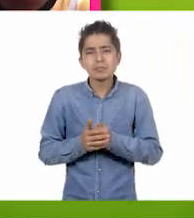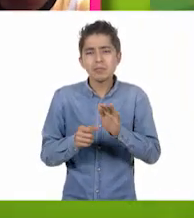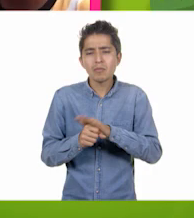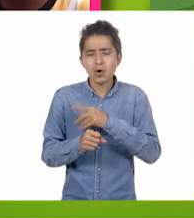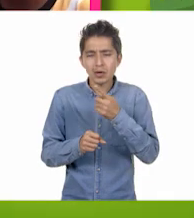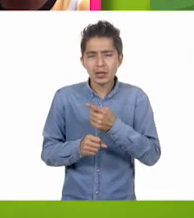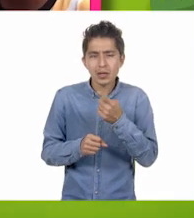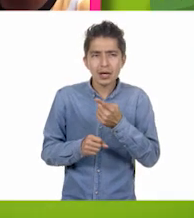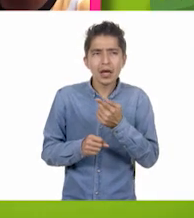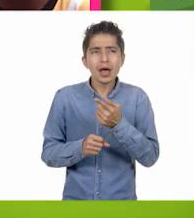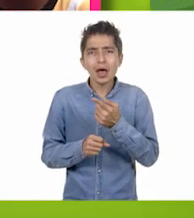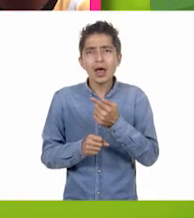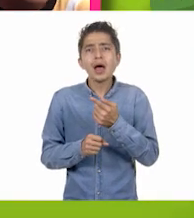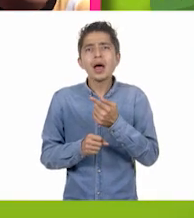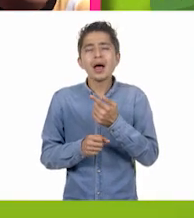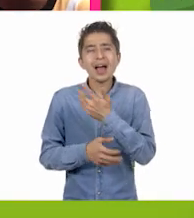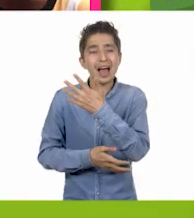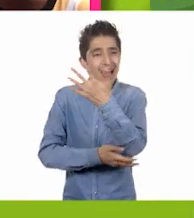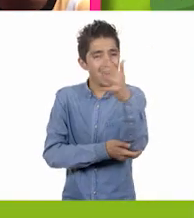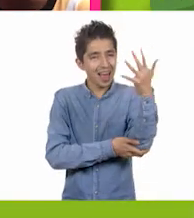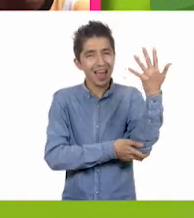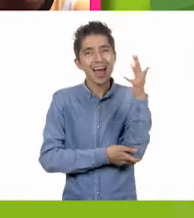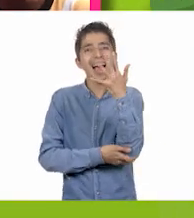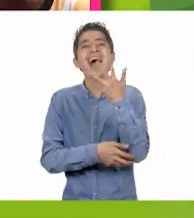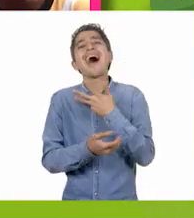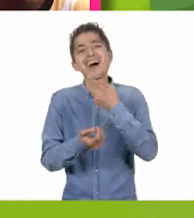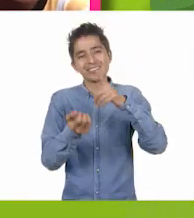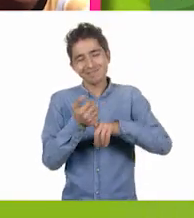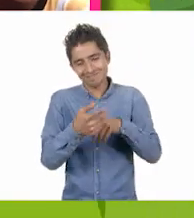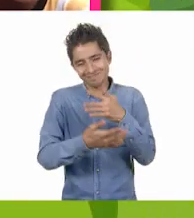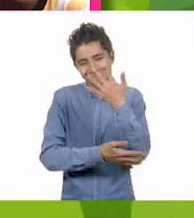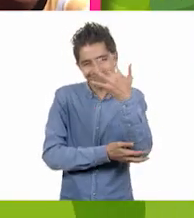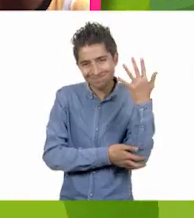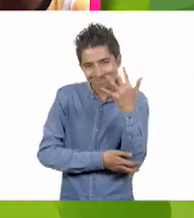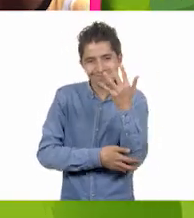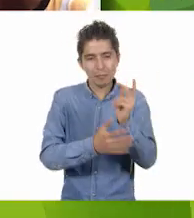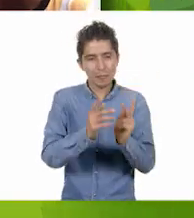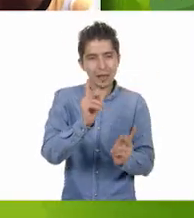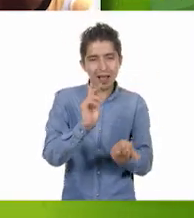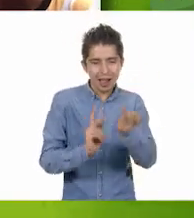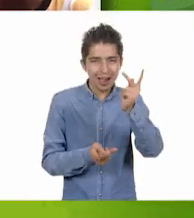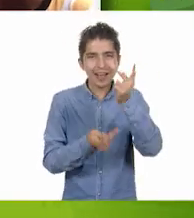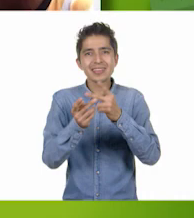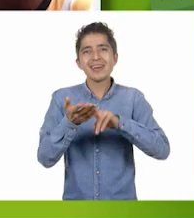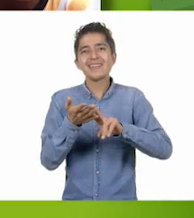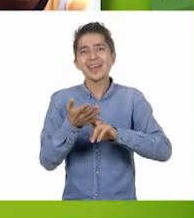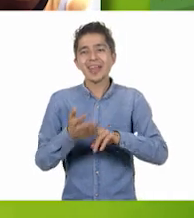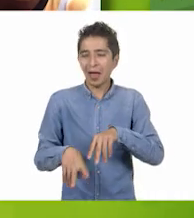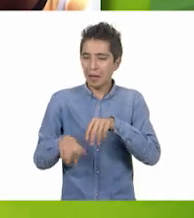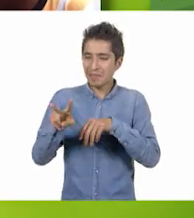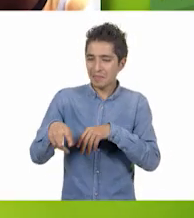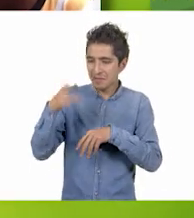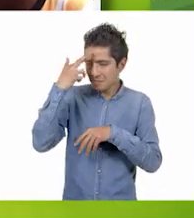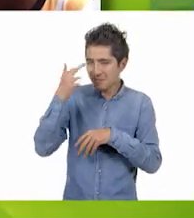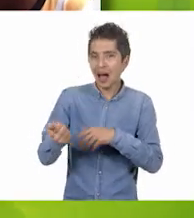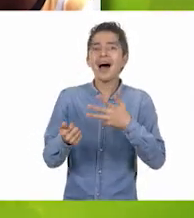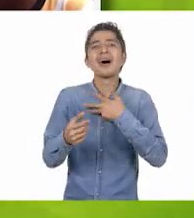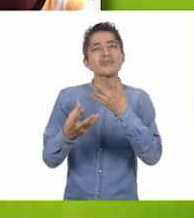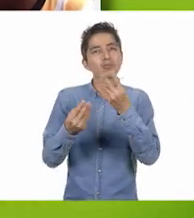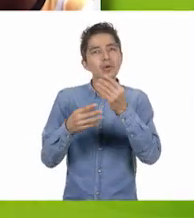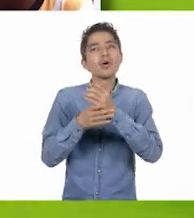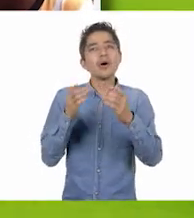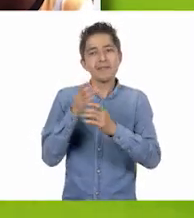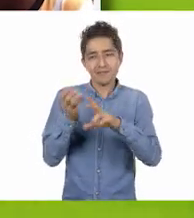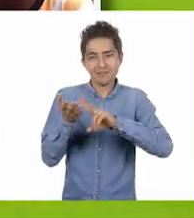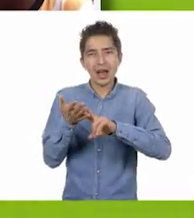Porque todos los árboles los tiene, las plantas. Es verdad, hay muchas cosas verdes